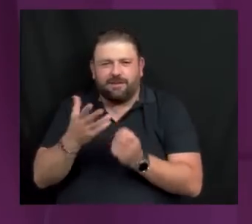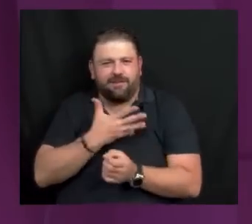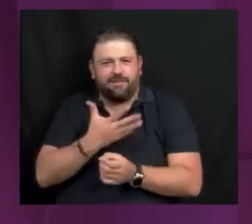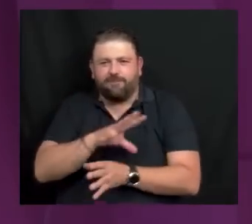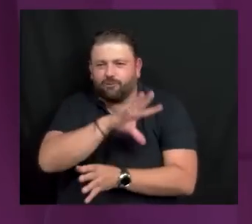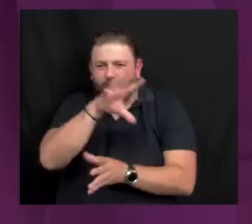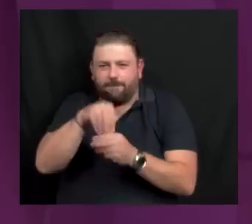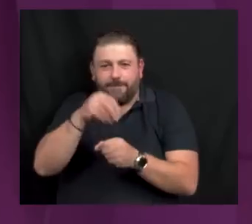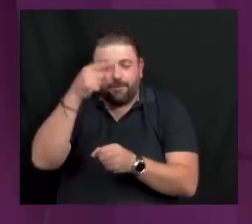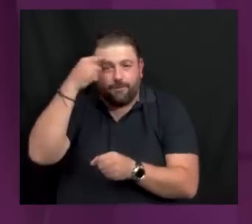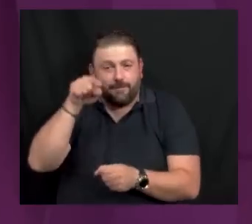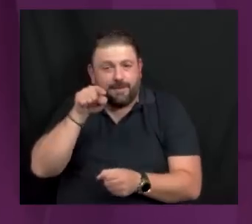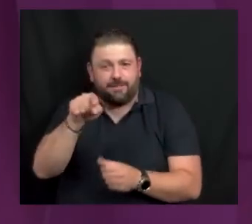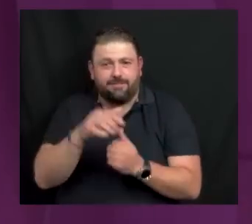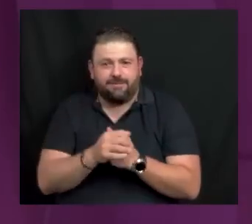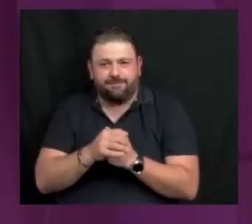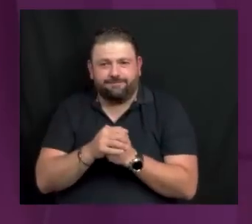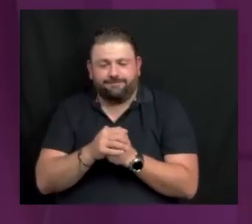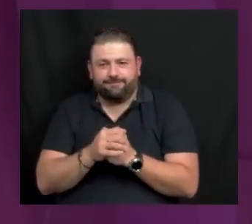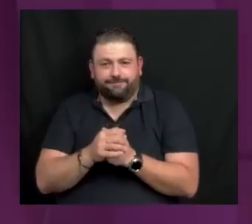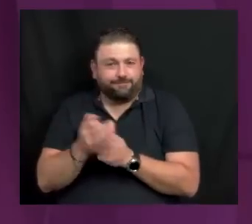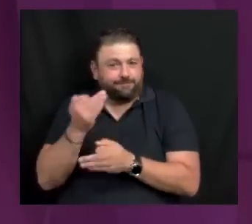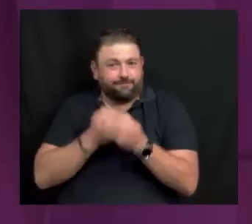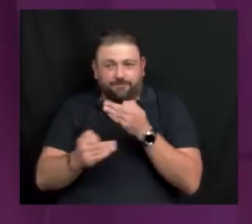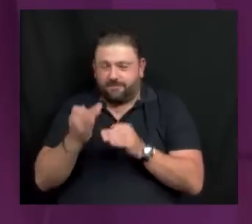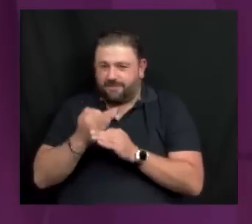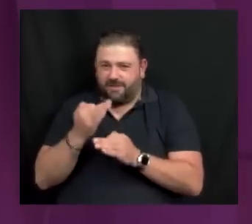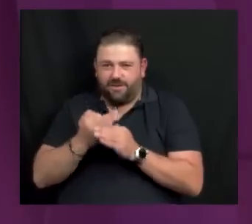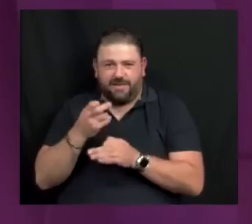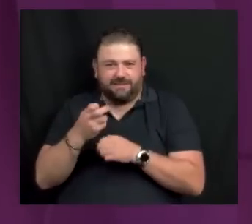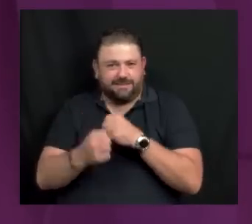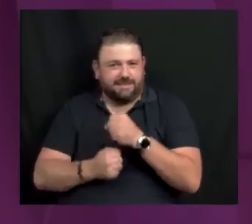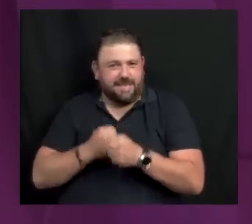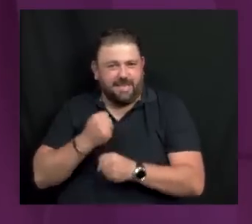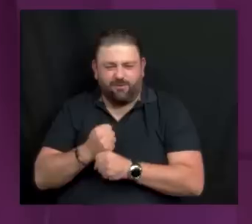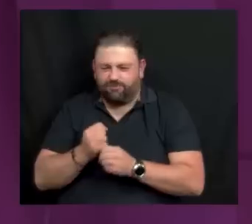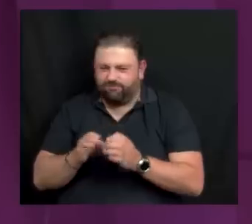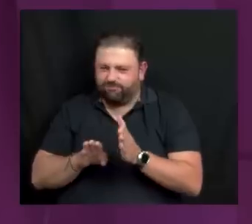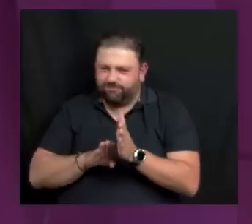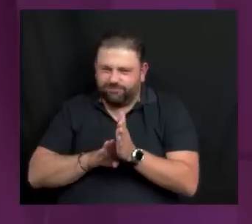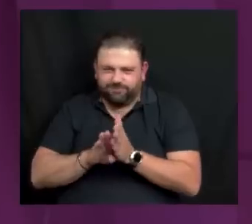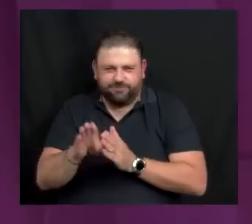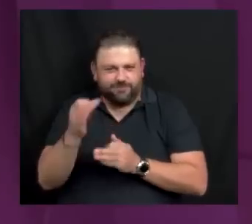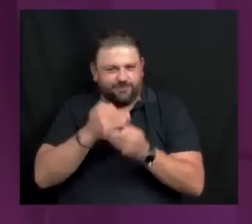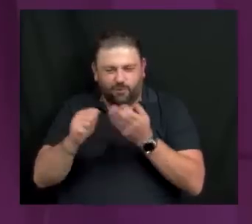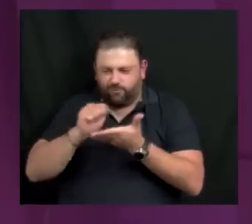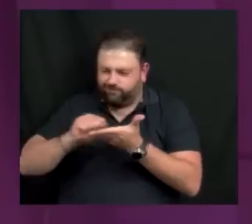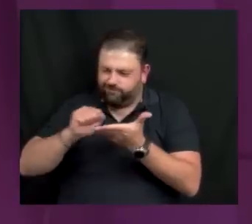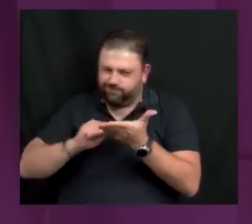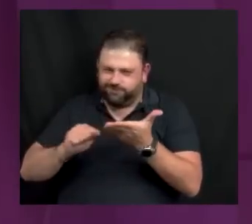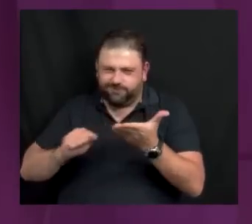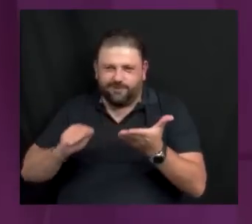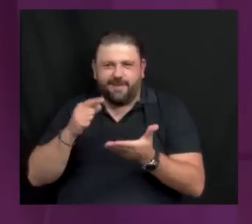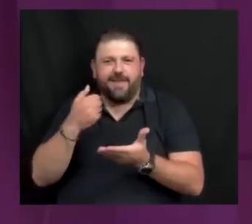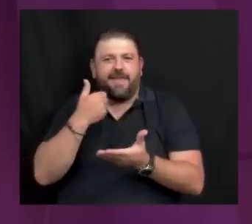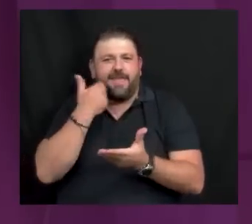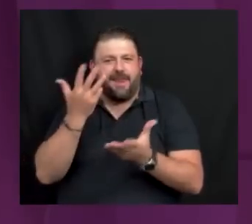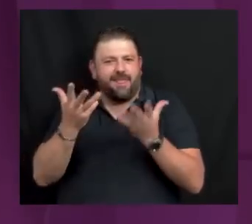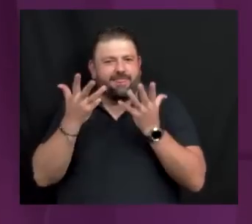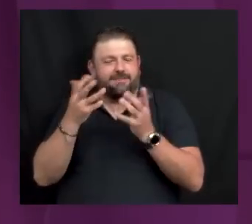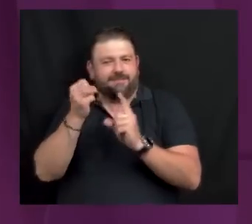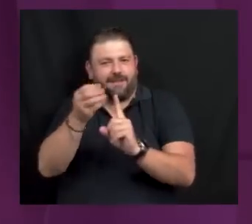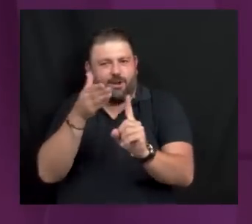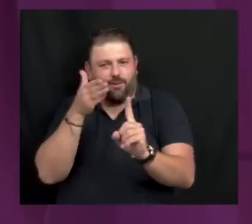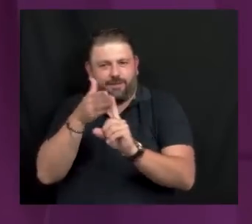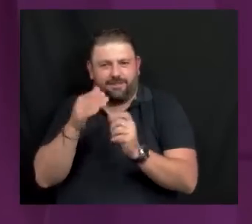tenemos para ustedes. Y bueno, vamos a arrancar al máximo. Que su primera acción sea poner por escrito todos sus objetivos de este